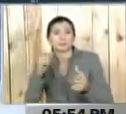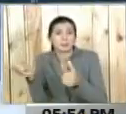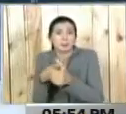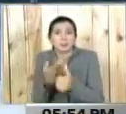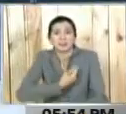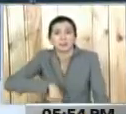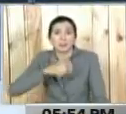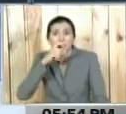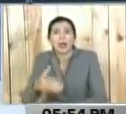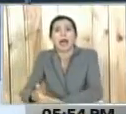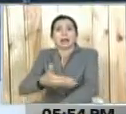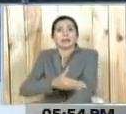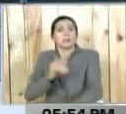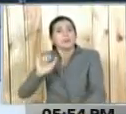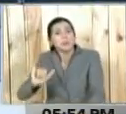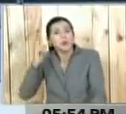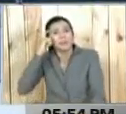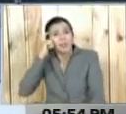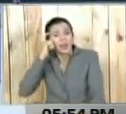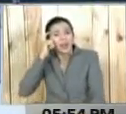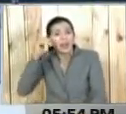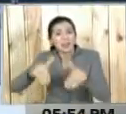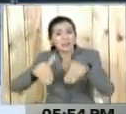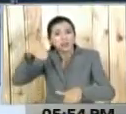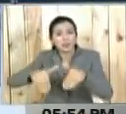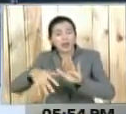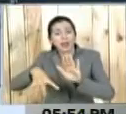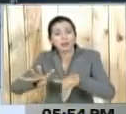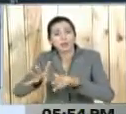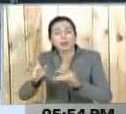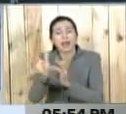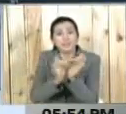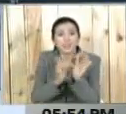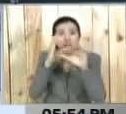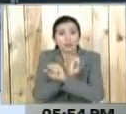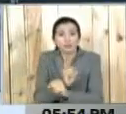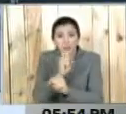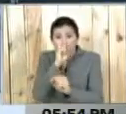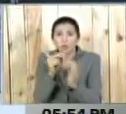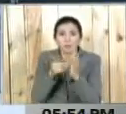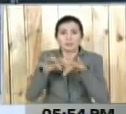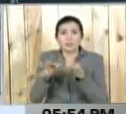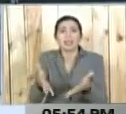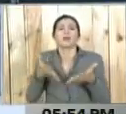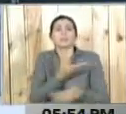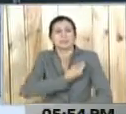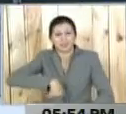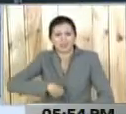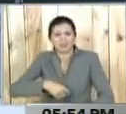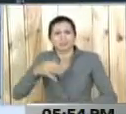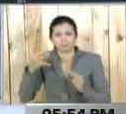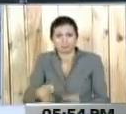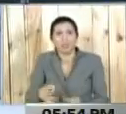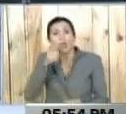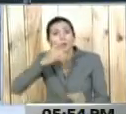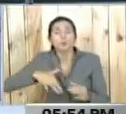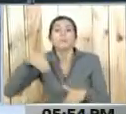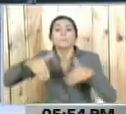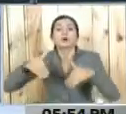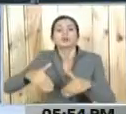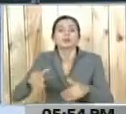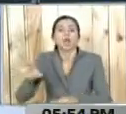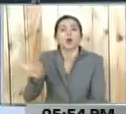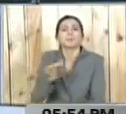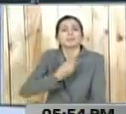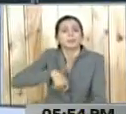incluso desde el 13 de abril, del 14 de abril en la noche del año 2013, cuando fue electo como presidente constitucional por el pueblo, la gran mayoría del pueblo